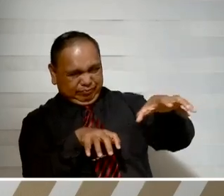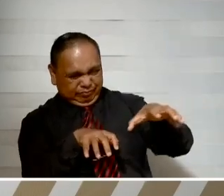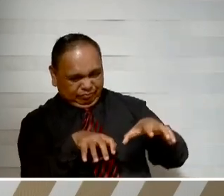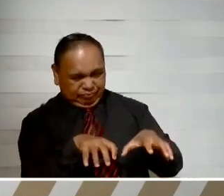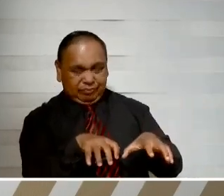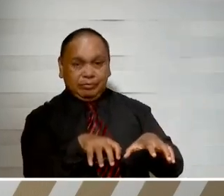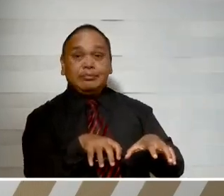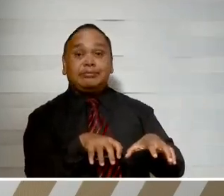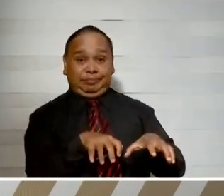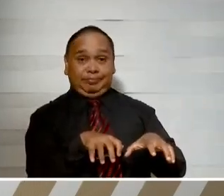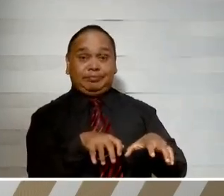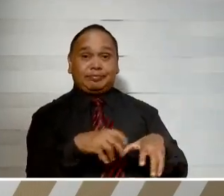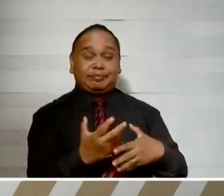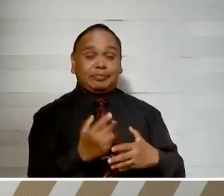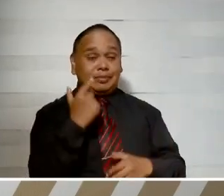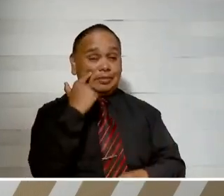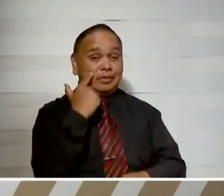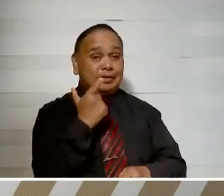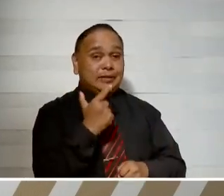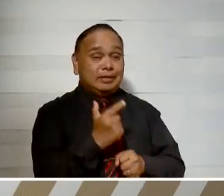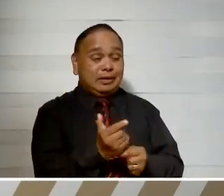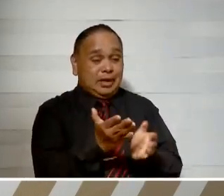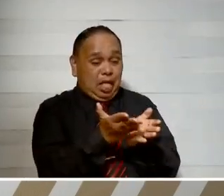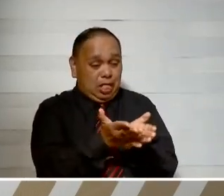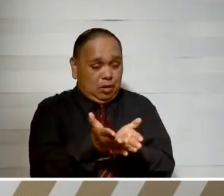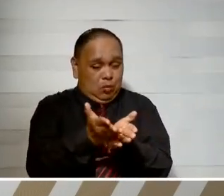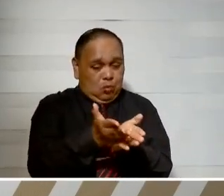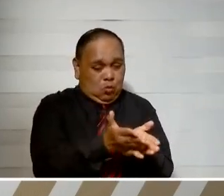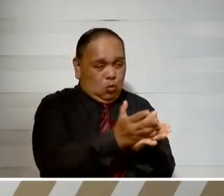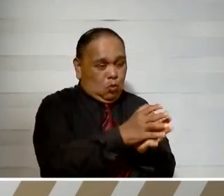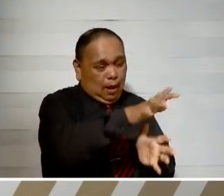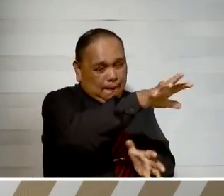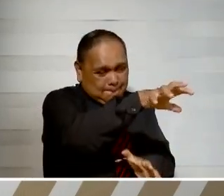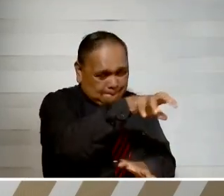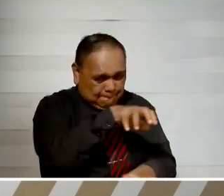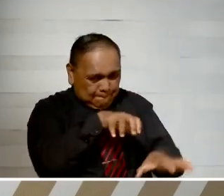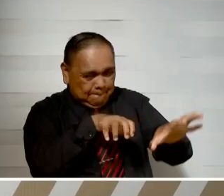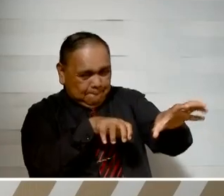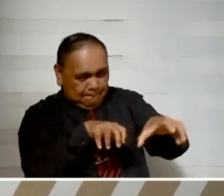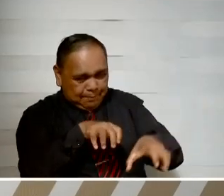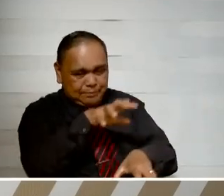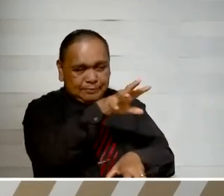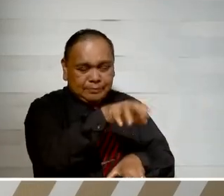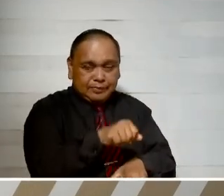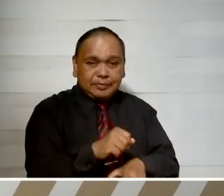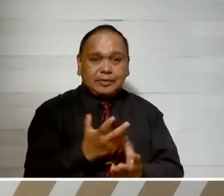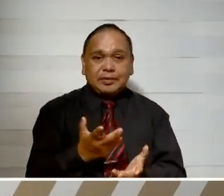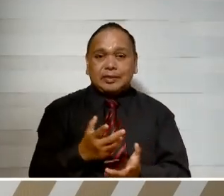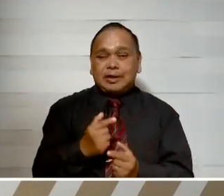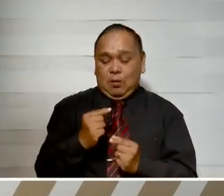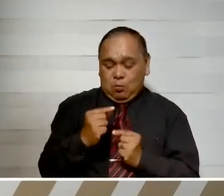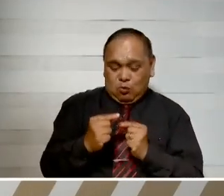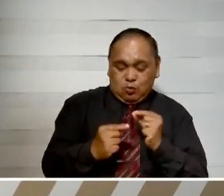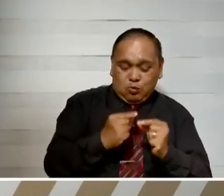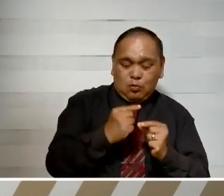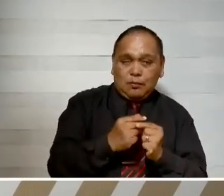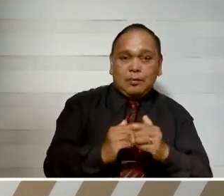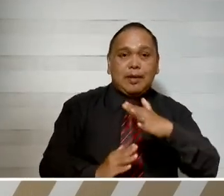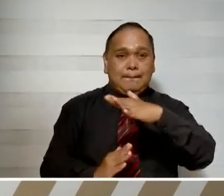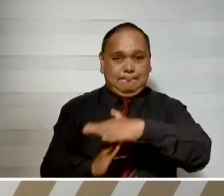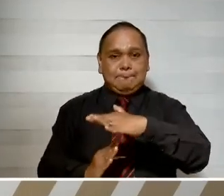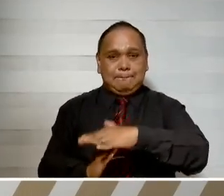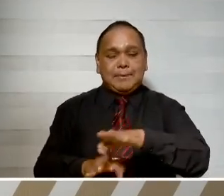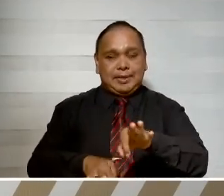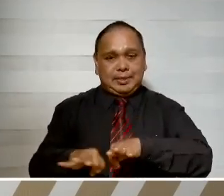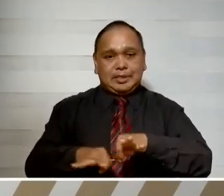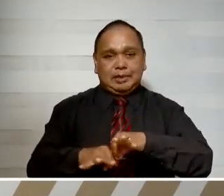cuenta que son milimétricos. Todos los días nos pasan un reporte en la mesa de seguridad, pero es así, hoy está,